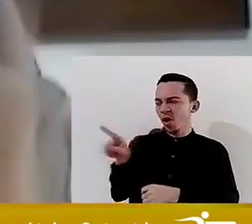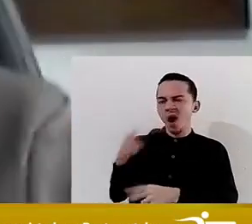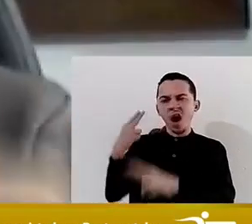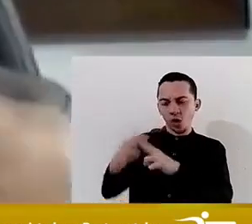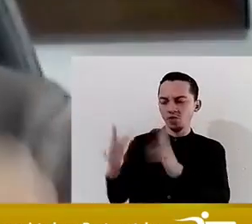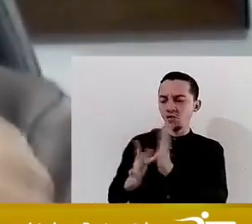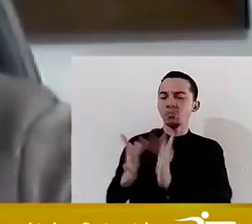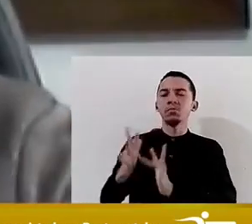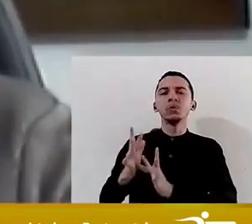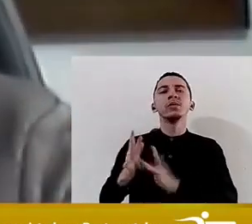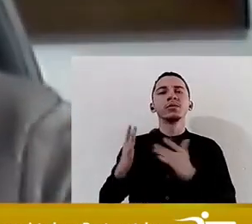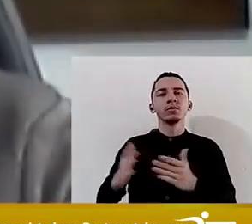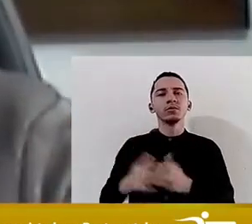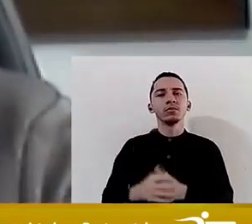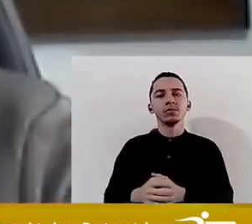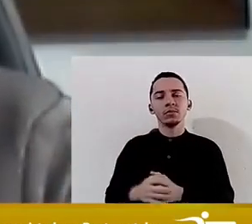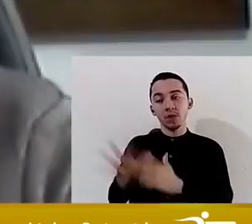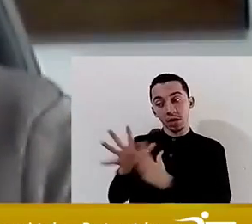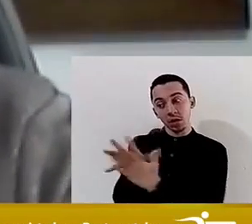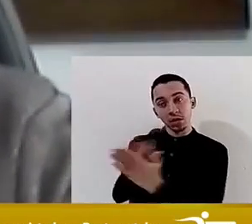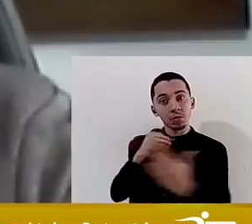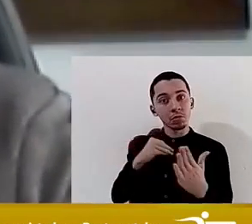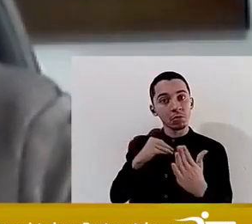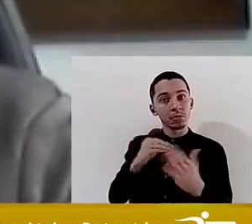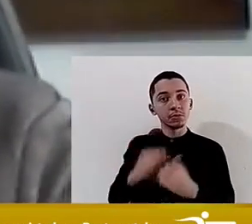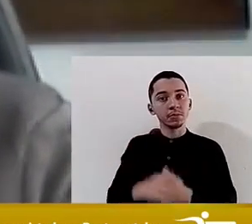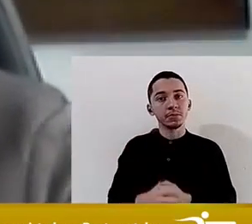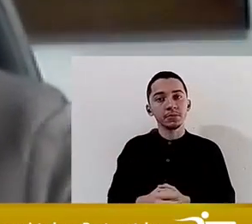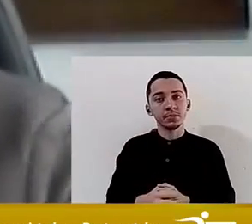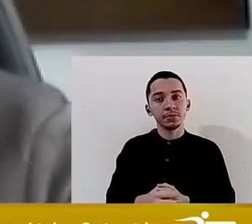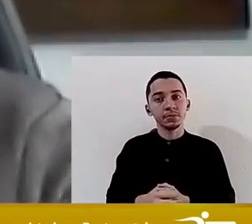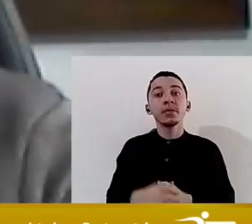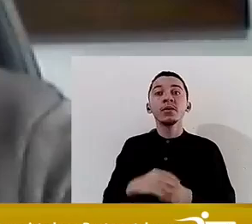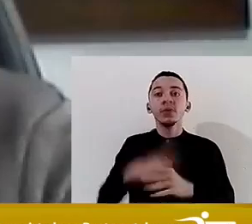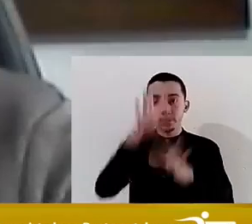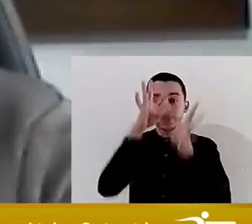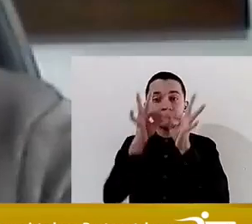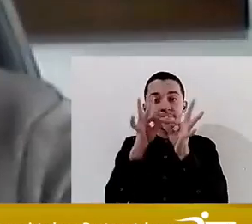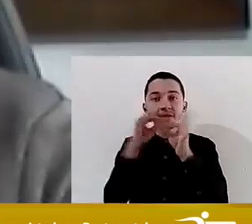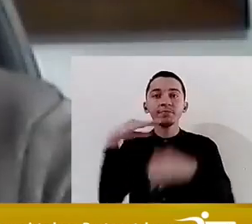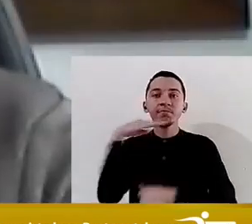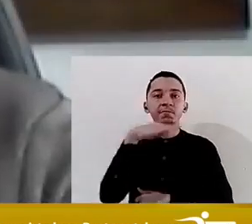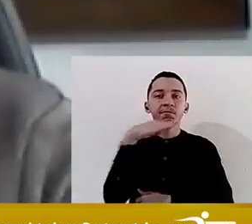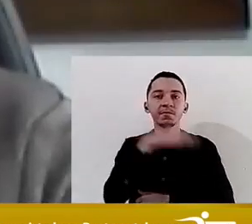parece que así pasa. Una fe fingida.